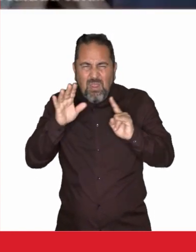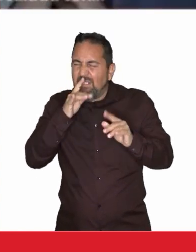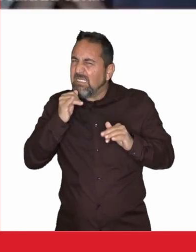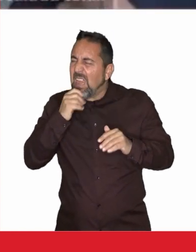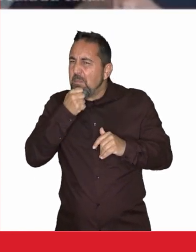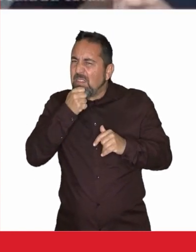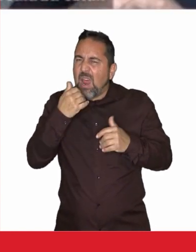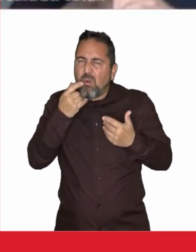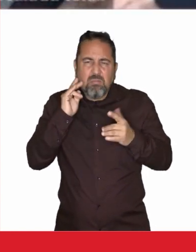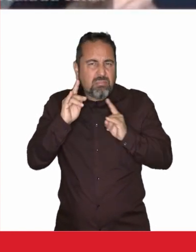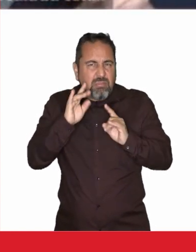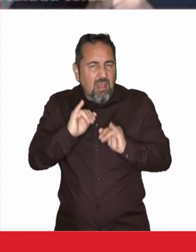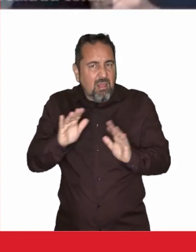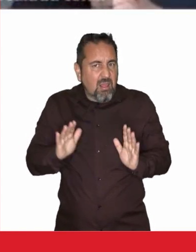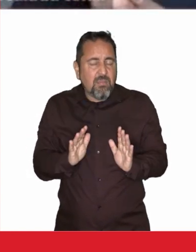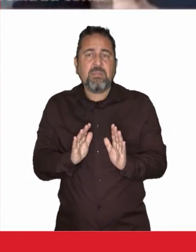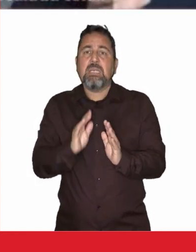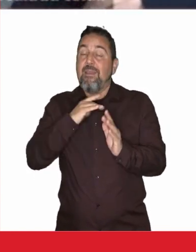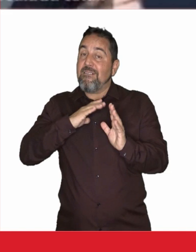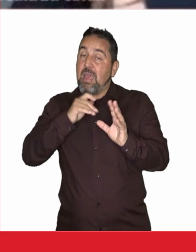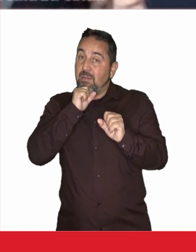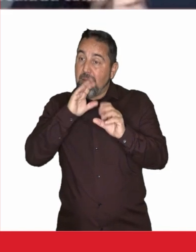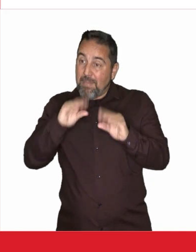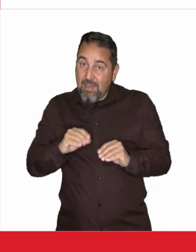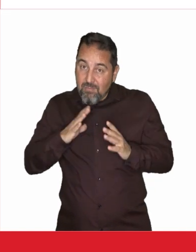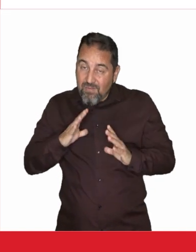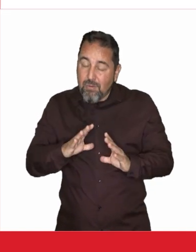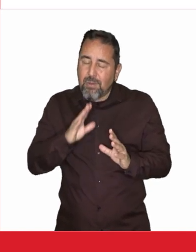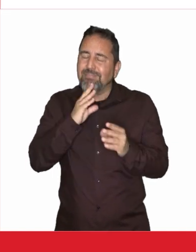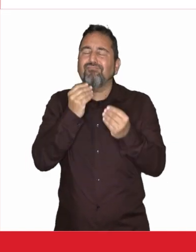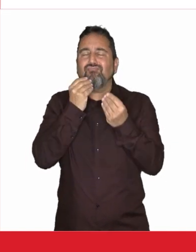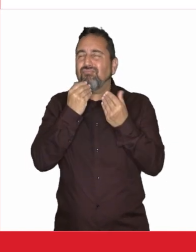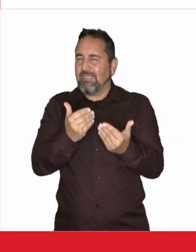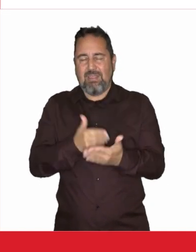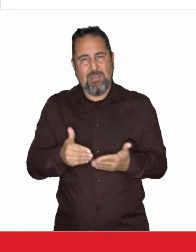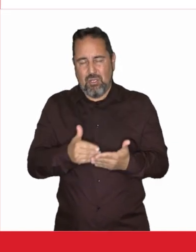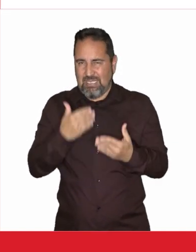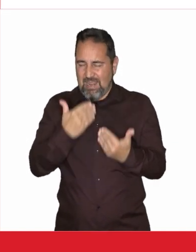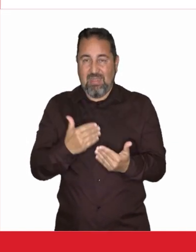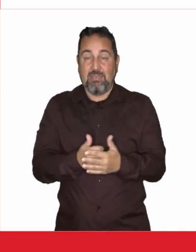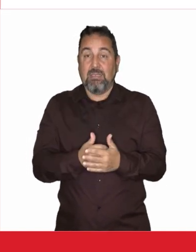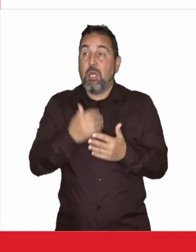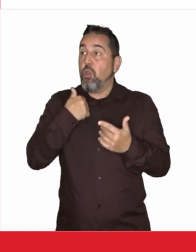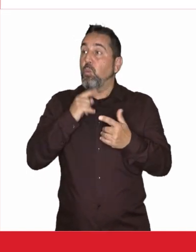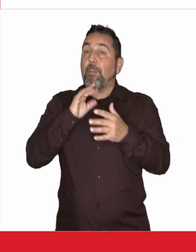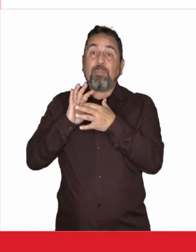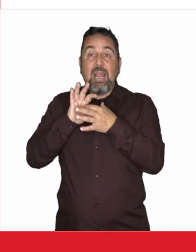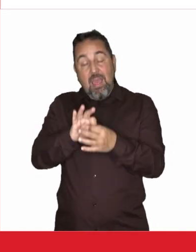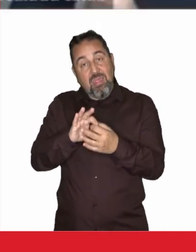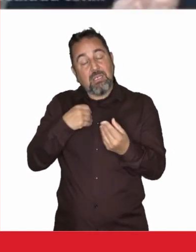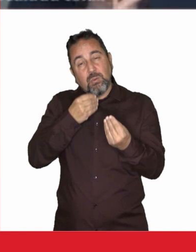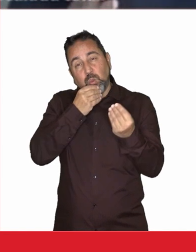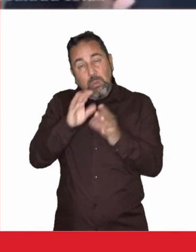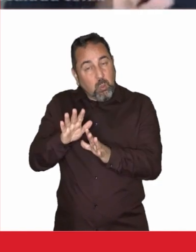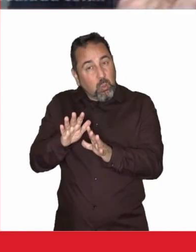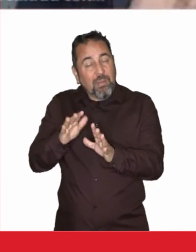¿Hay alguien por ahí? Porfi, me parece que es Sergio que tiene el micro encendido. Si me puede apagar, porfa, un millón de gracias. Y cuando